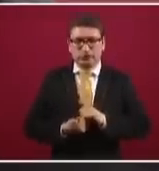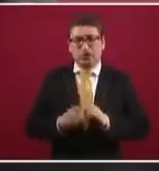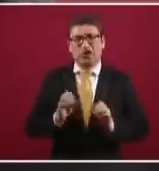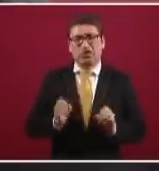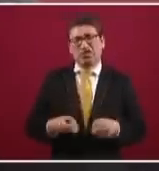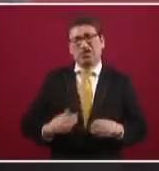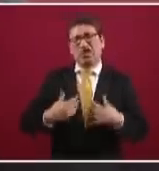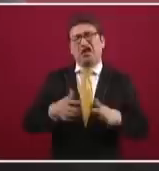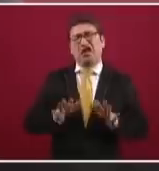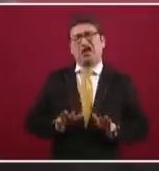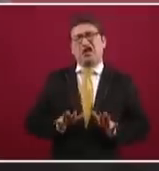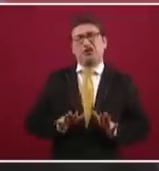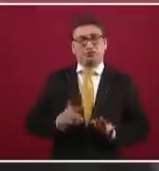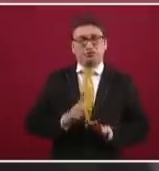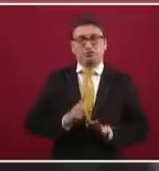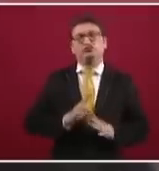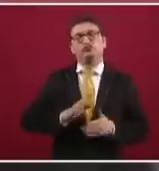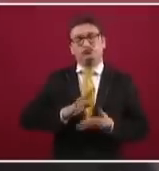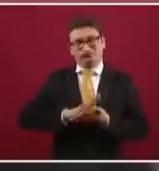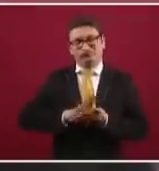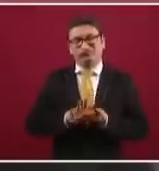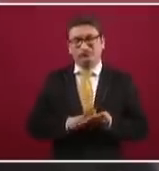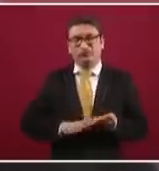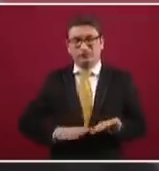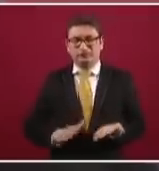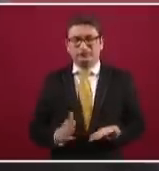y ser humildes.